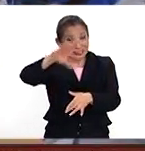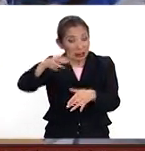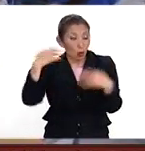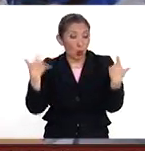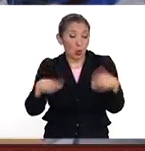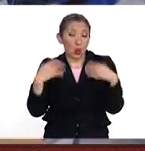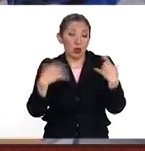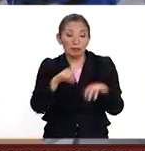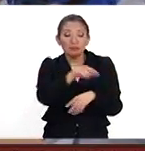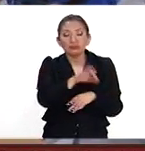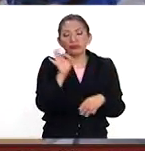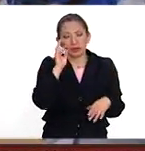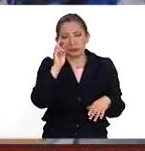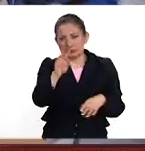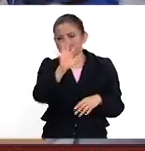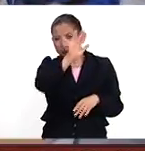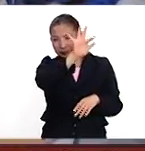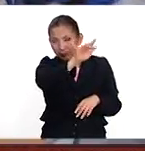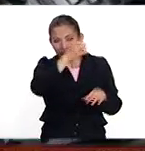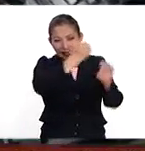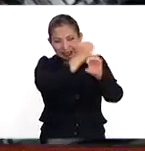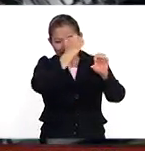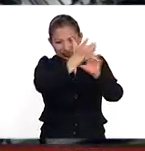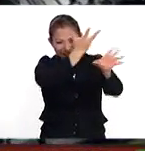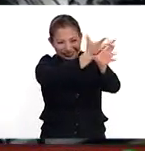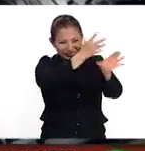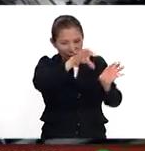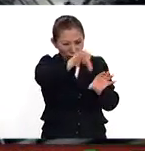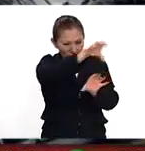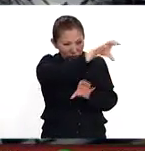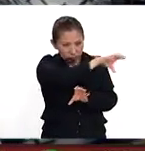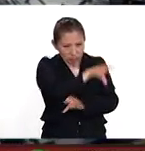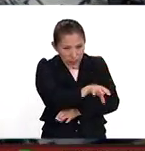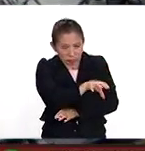poner en perspectiva, de los 50 estados americanos,